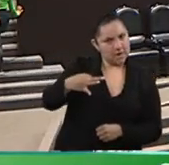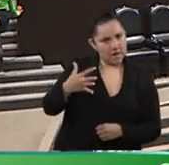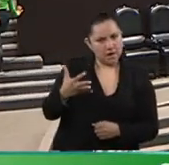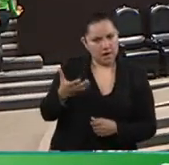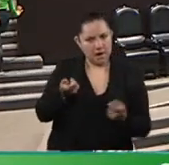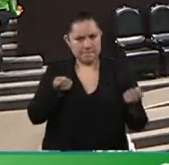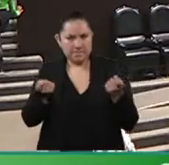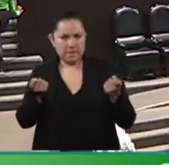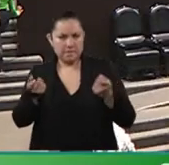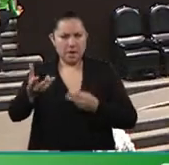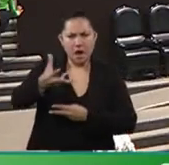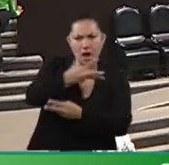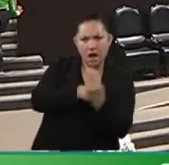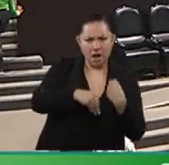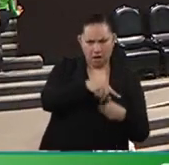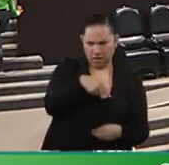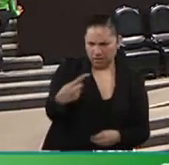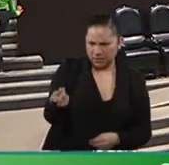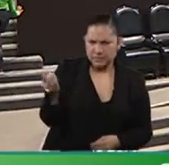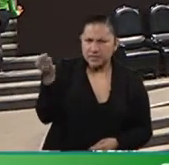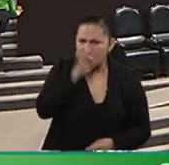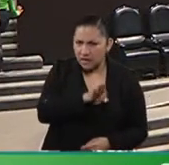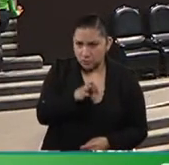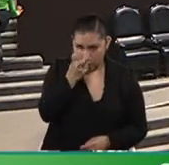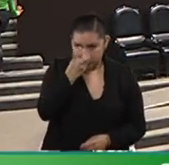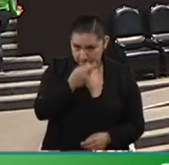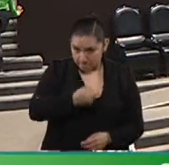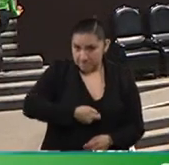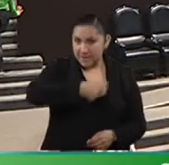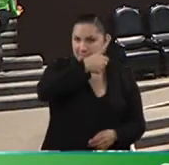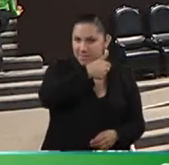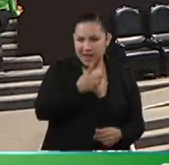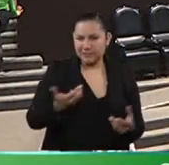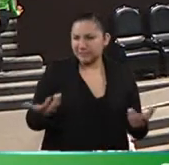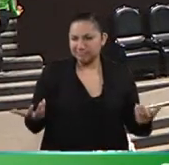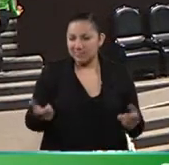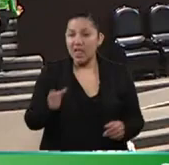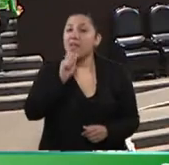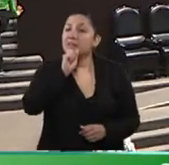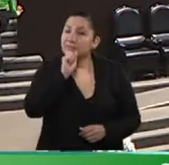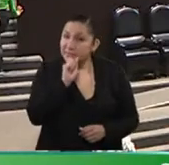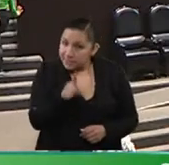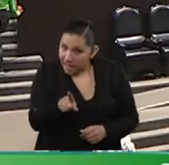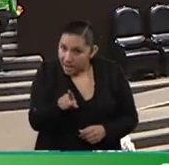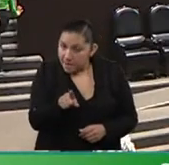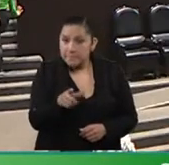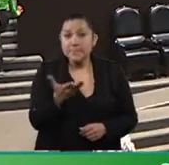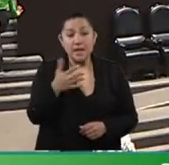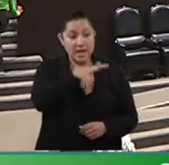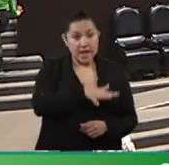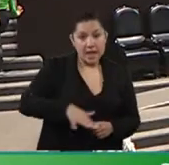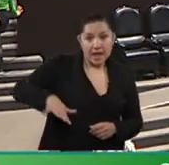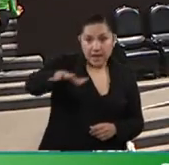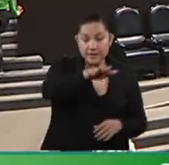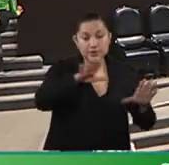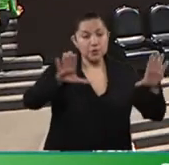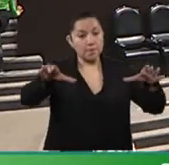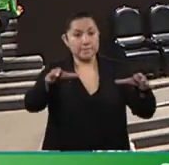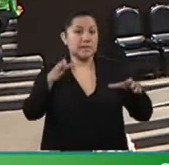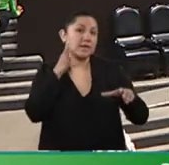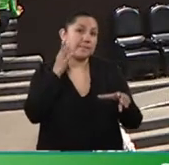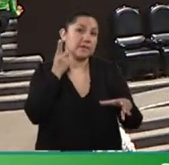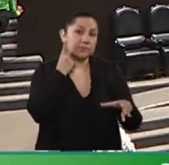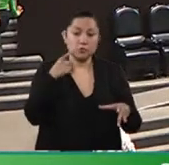esta la primera vez que un congreso dominado por cons conservadores promulgó